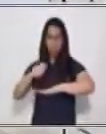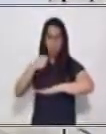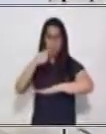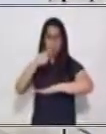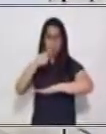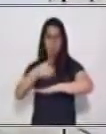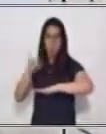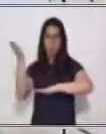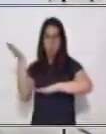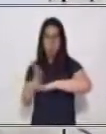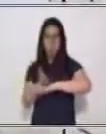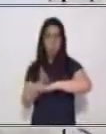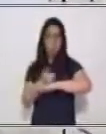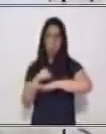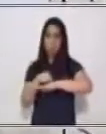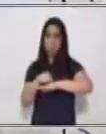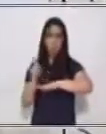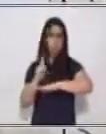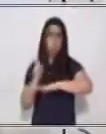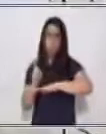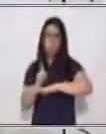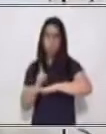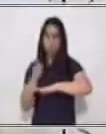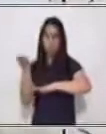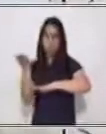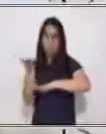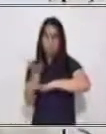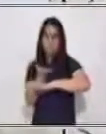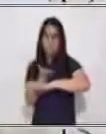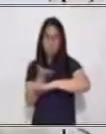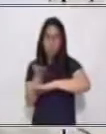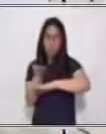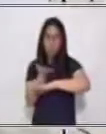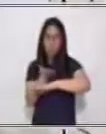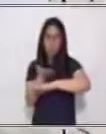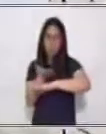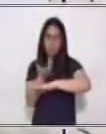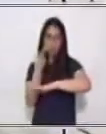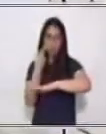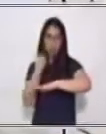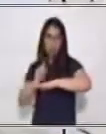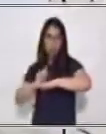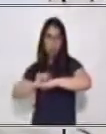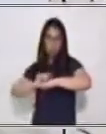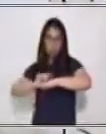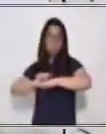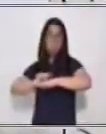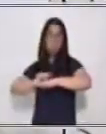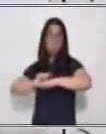horizontal, se inclinó. Entonces cuando tiene cierto grado de inclinación,